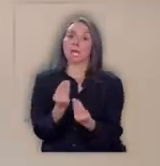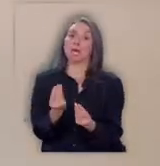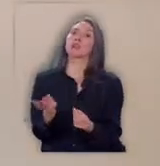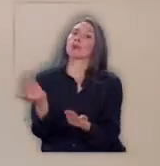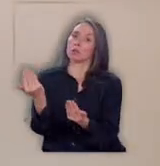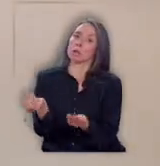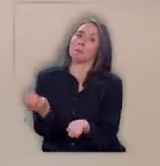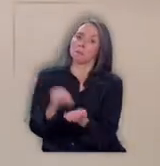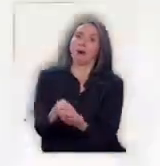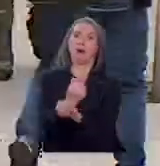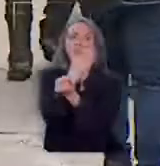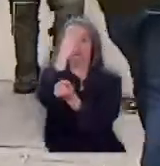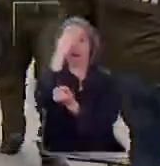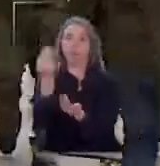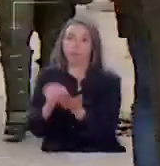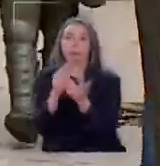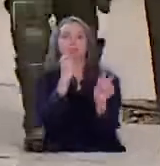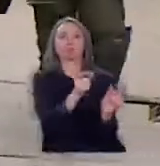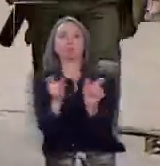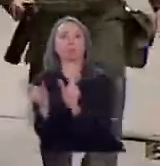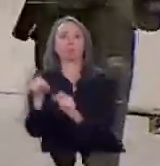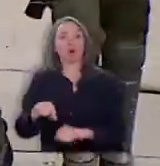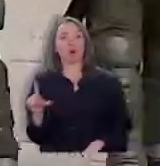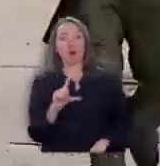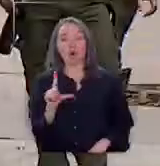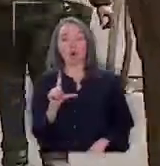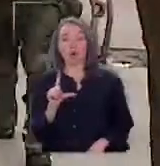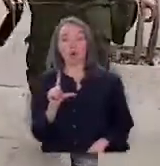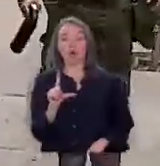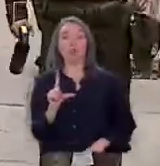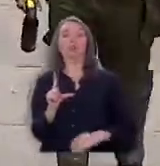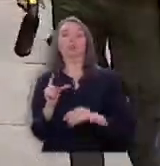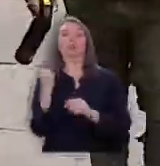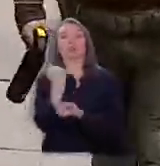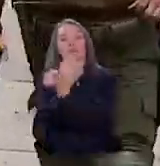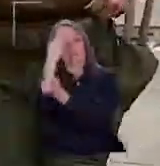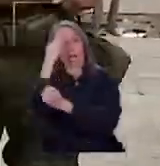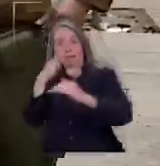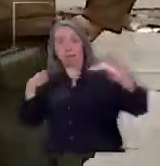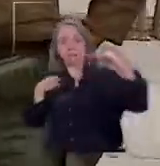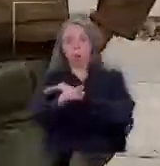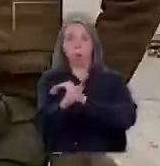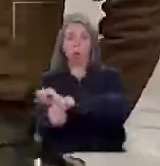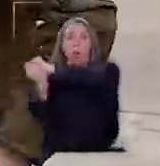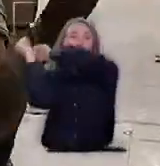polial y fiscalización así como este lunes llegaron para llenar el